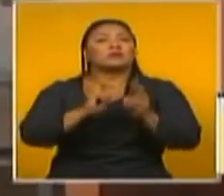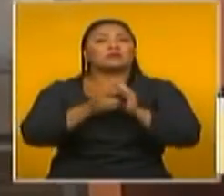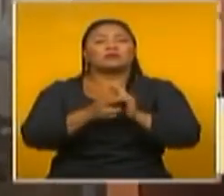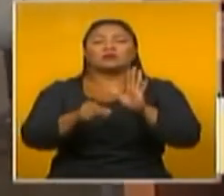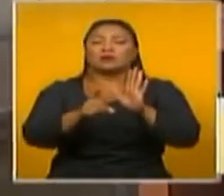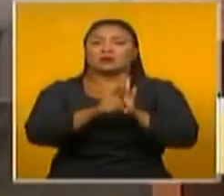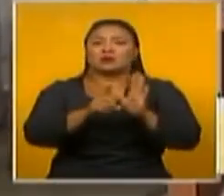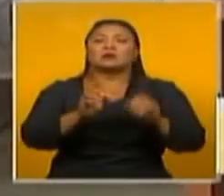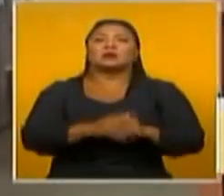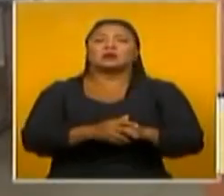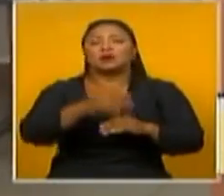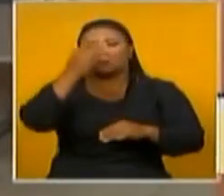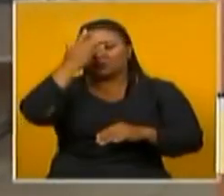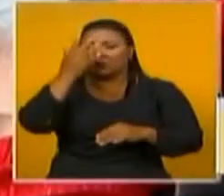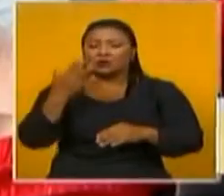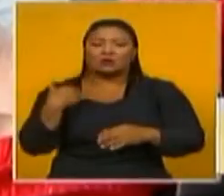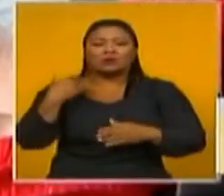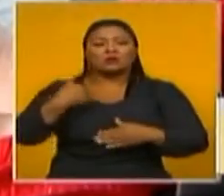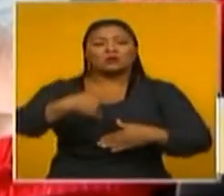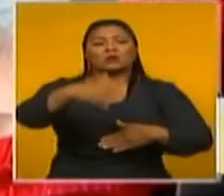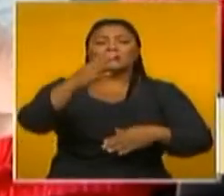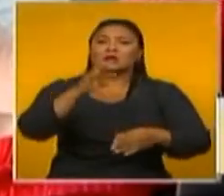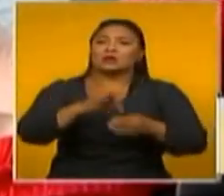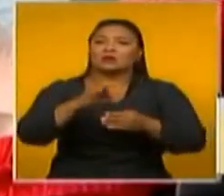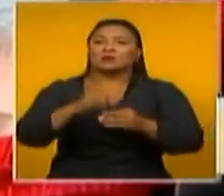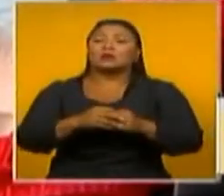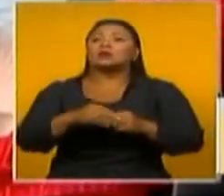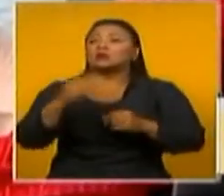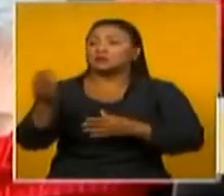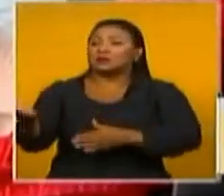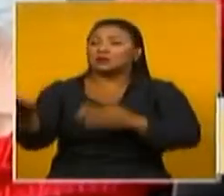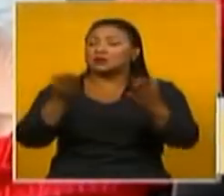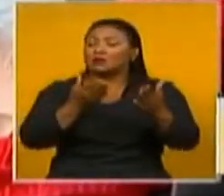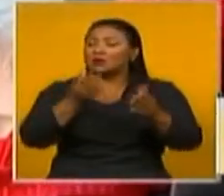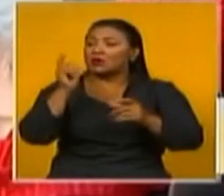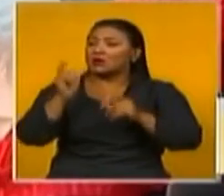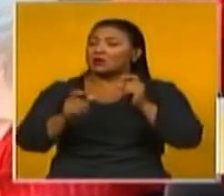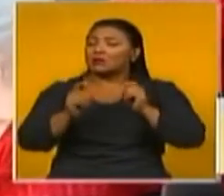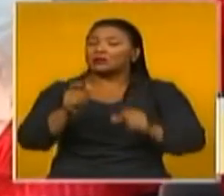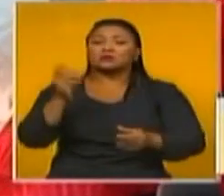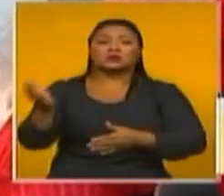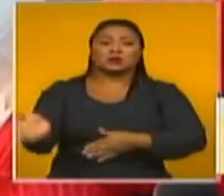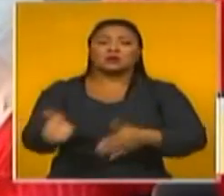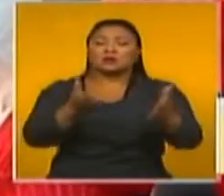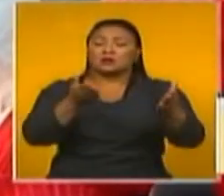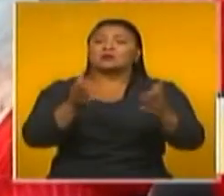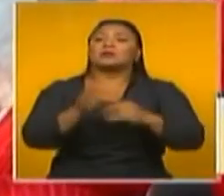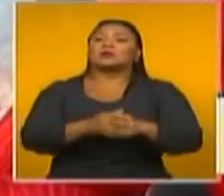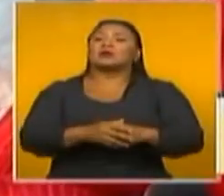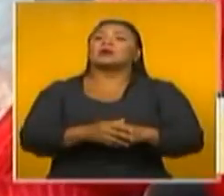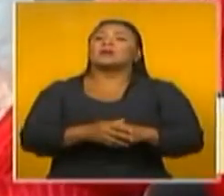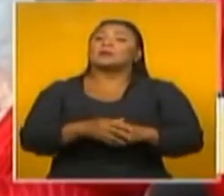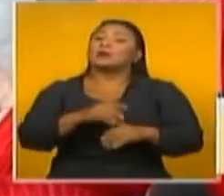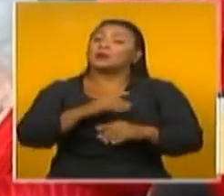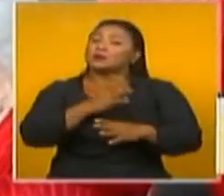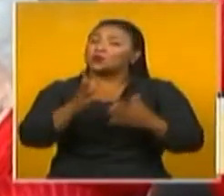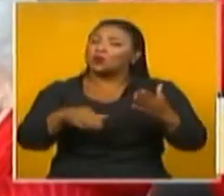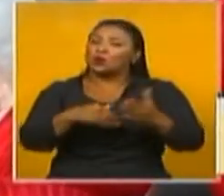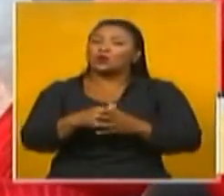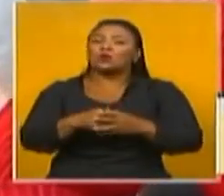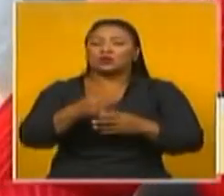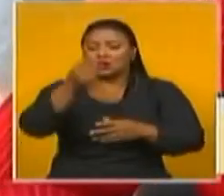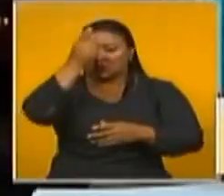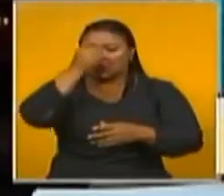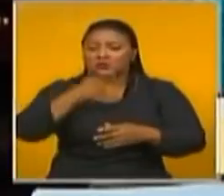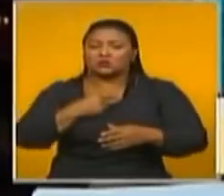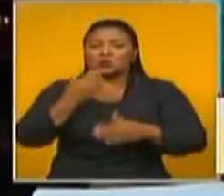qué debemos acudir a las urnas? Es un llamado al pueblo ecuatoriano para que ejerzan ese derecho al ser consultados y decidan su